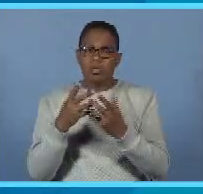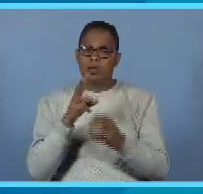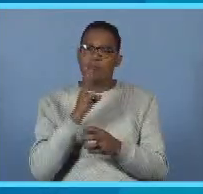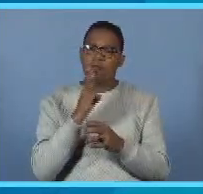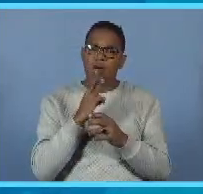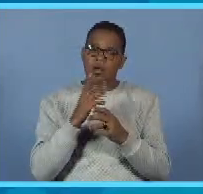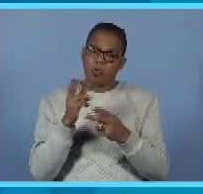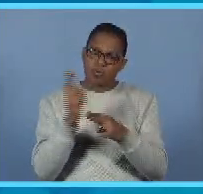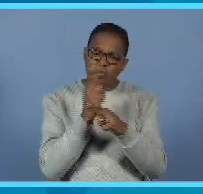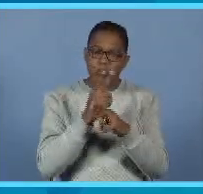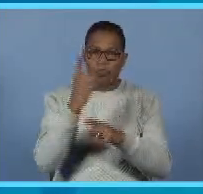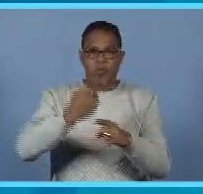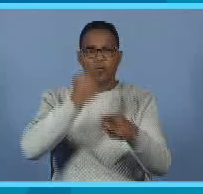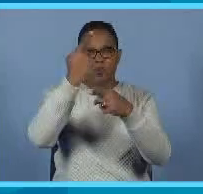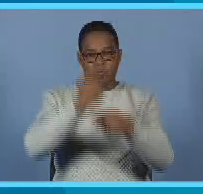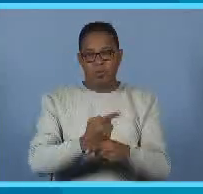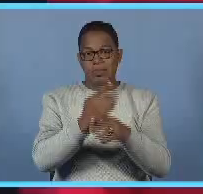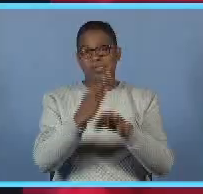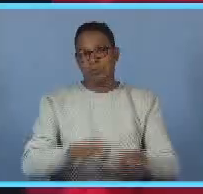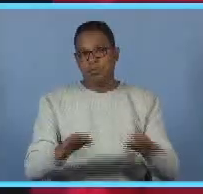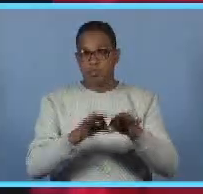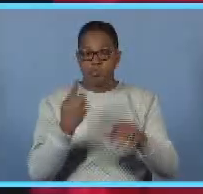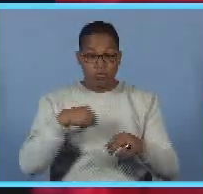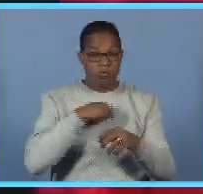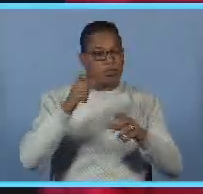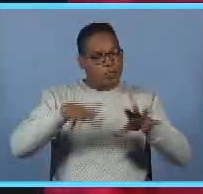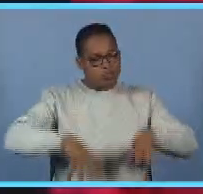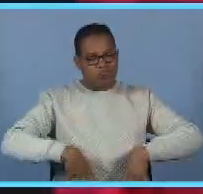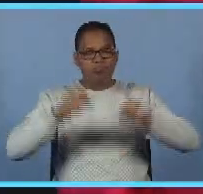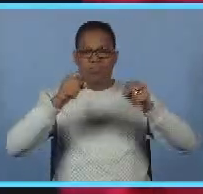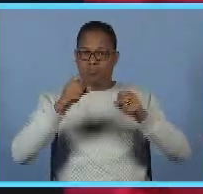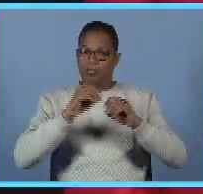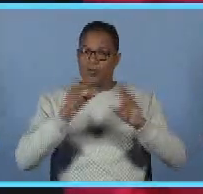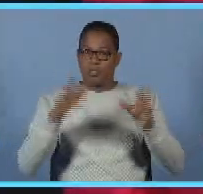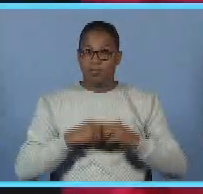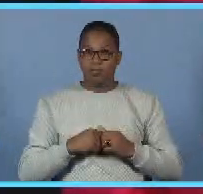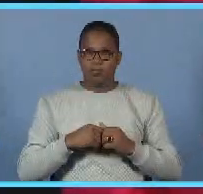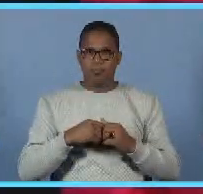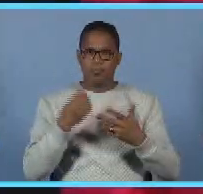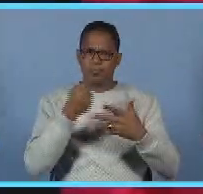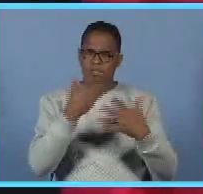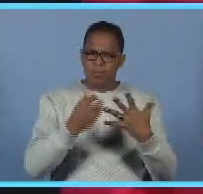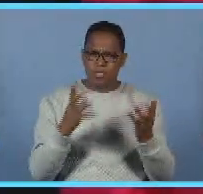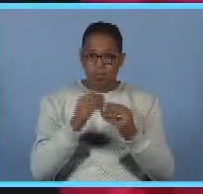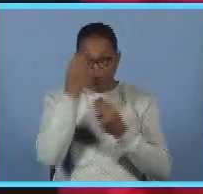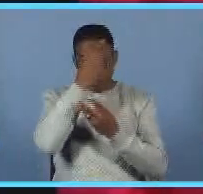uso del agua, asumir todos ese gran deber con nuestro medio ambiente. No se pierda detalles de esta